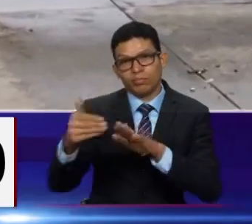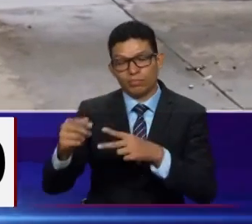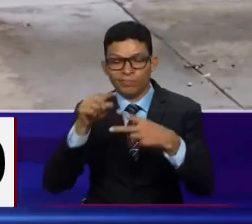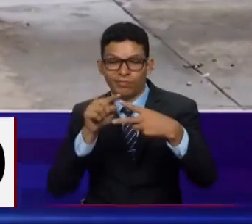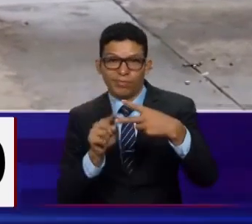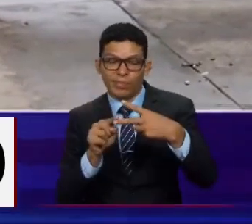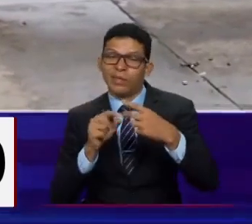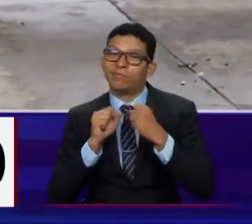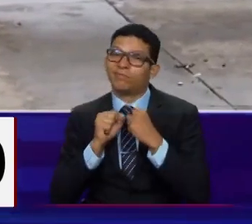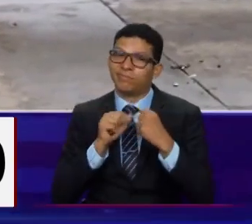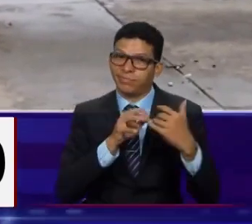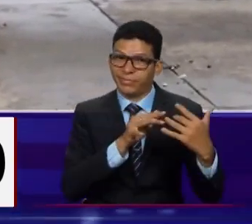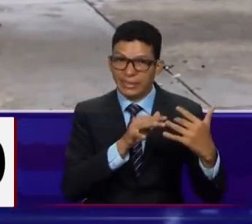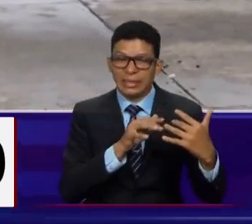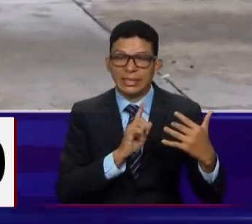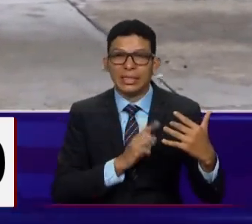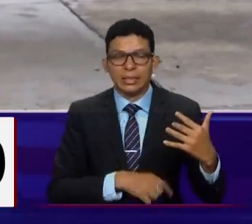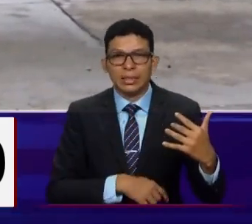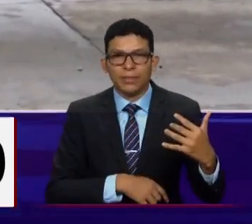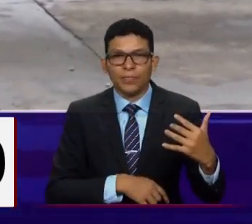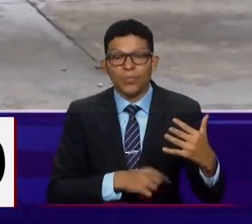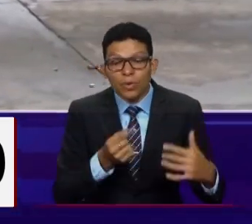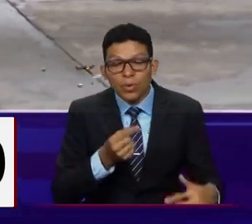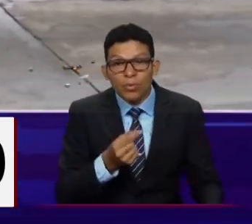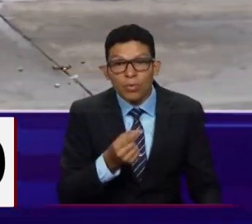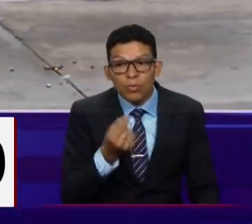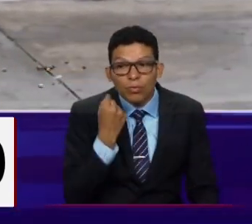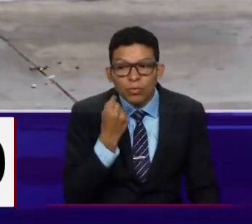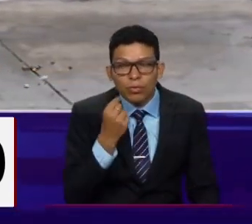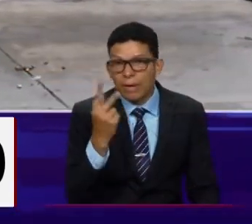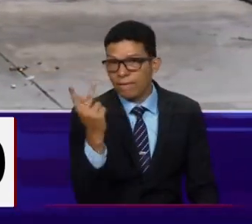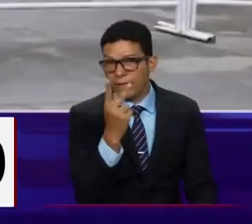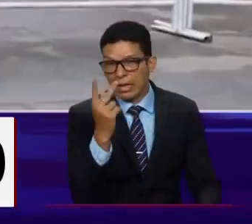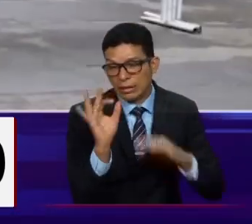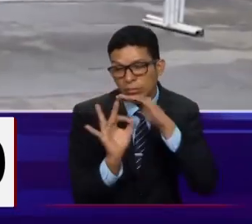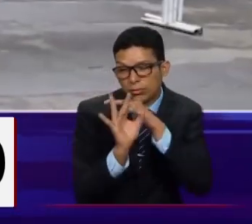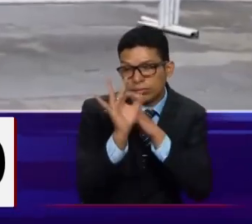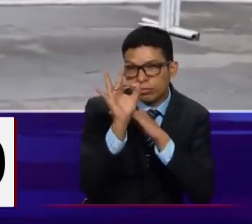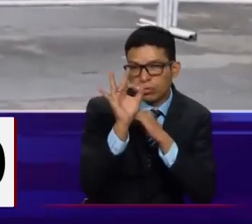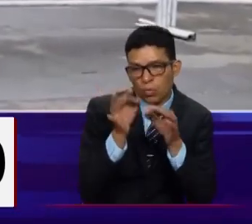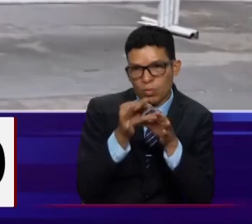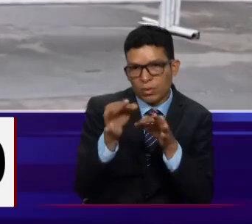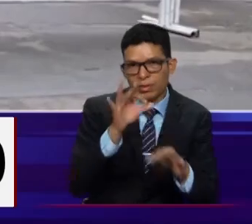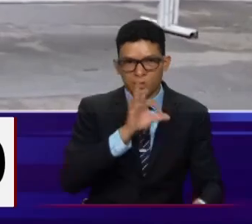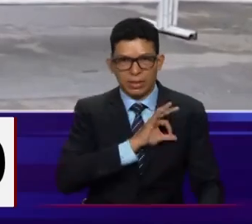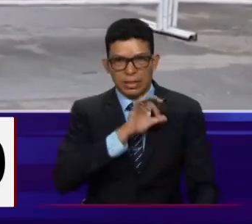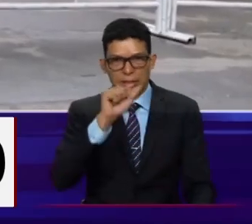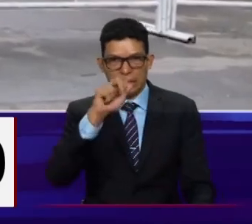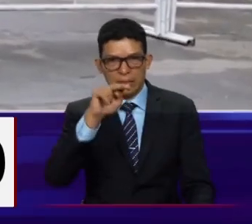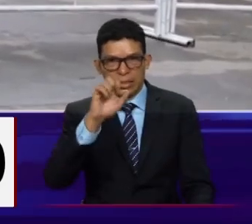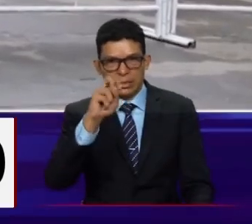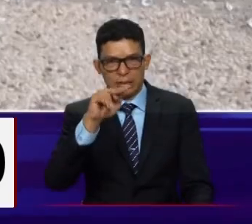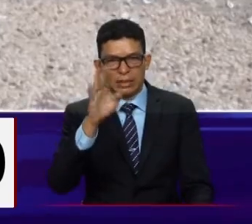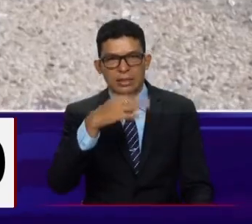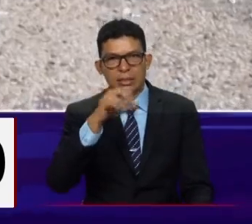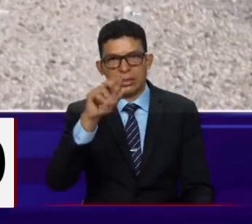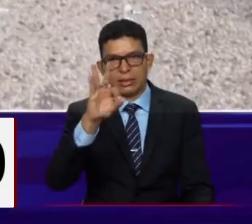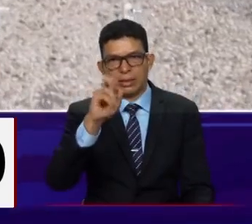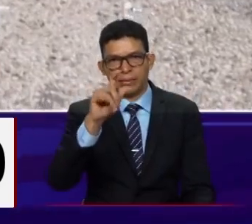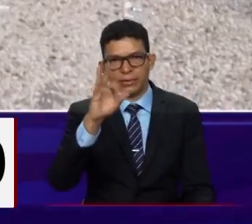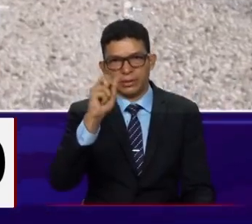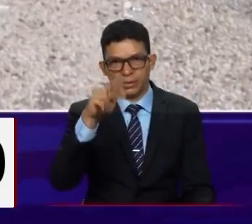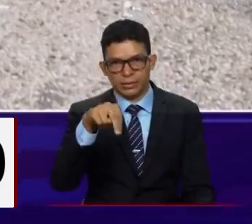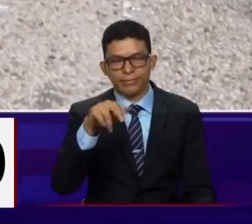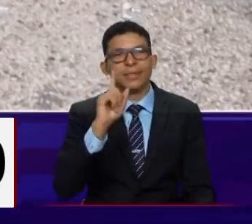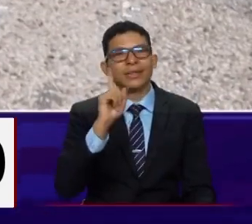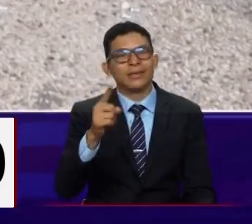el enfrentamiento mientras que este viernes en la madrugada en el municipio de San Sebastián el hecho al parecer fue perpetrado por